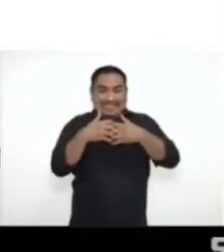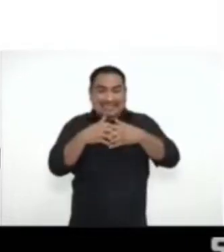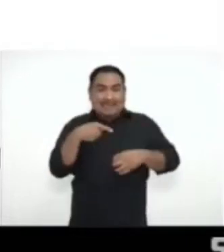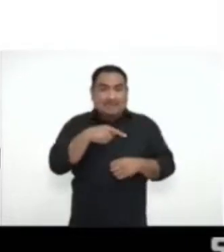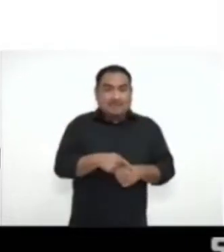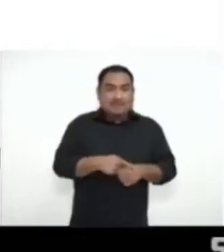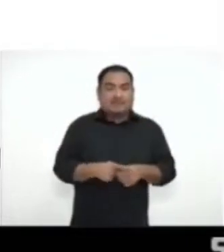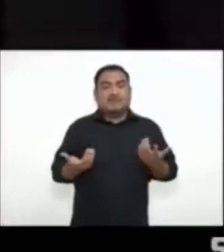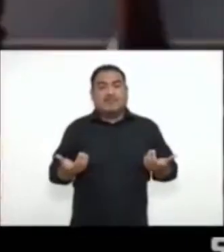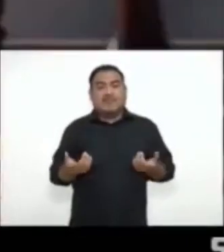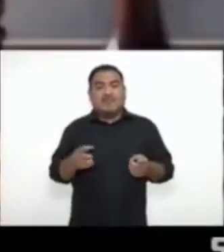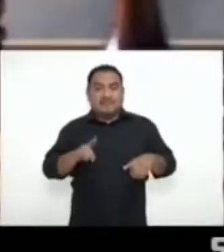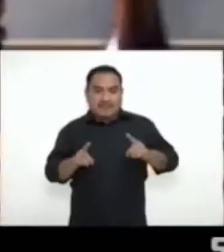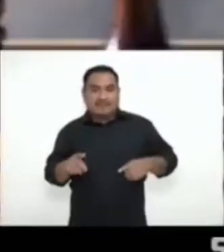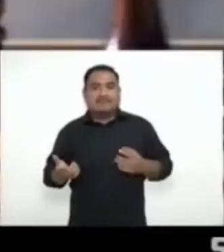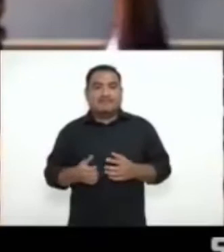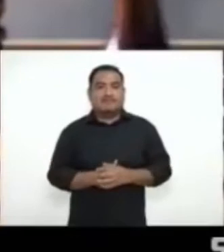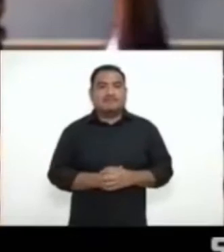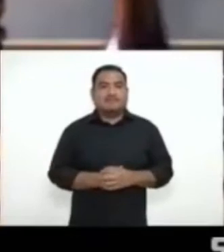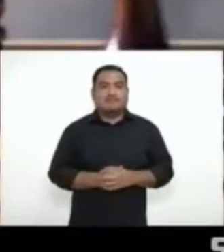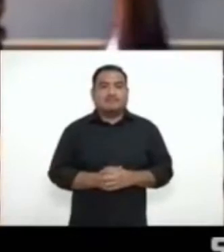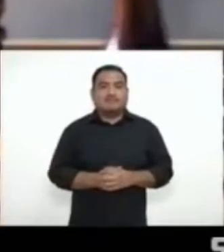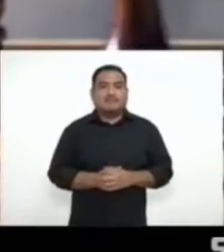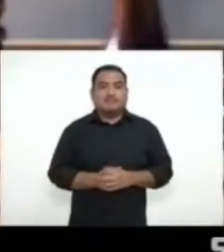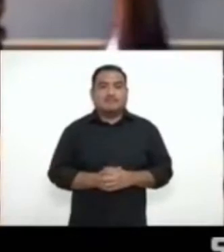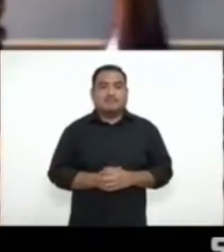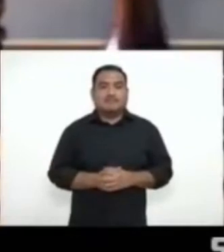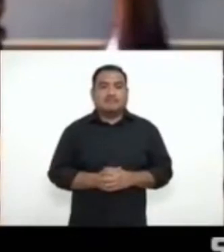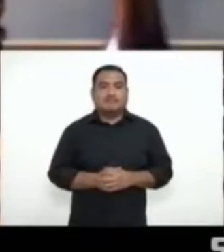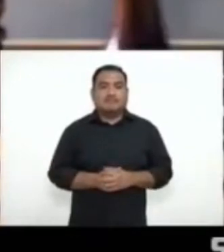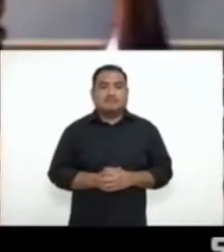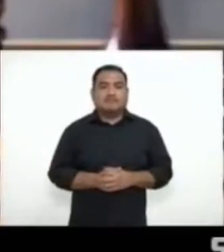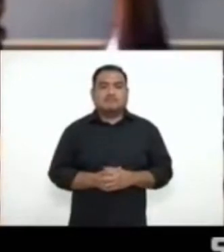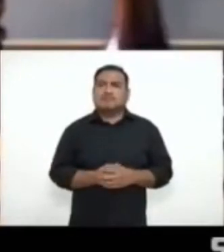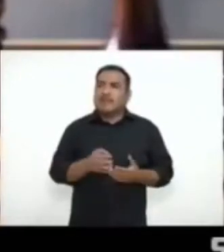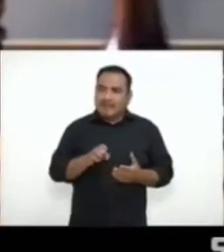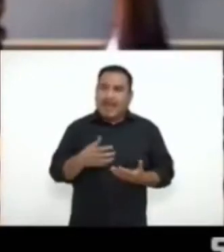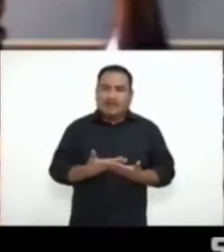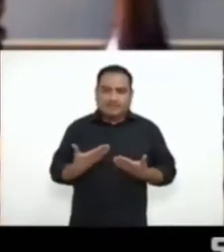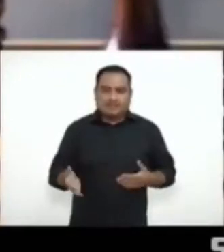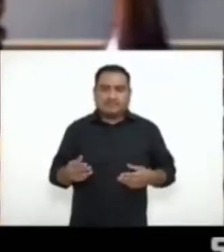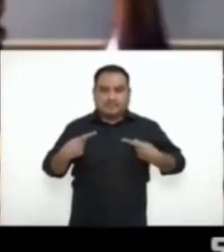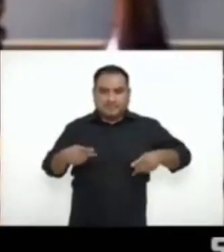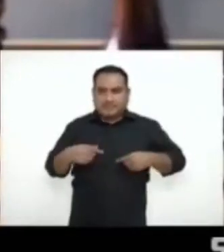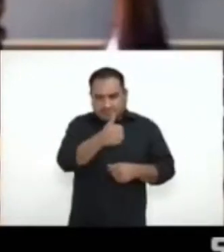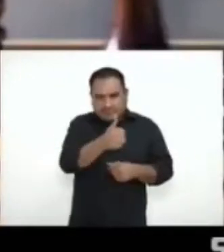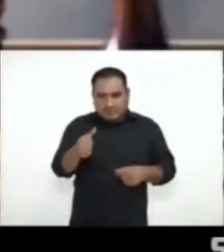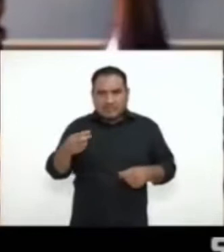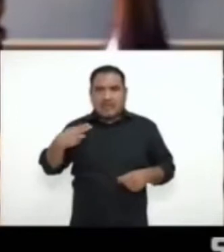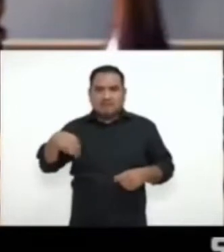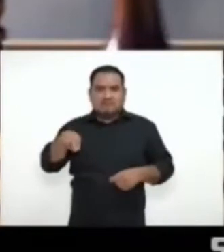un gran tamaño. Y entonces, nosotros en ese momento, cuando tenemos